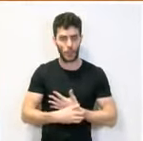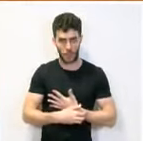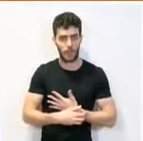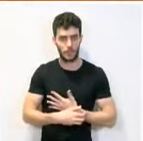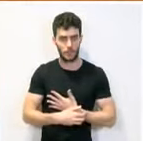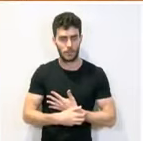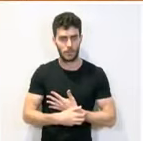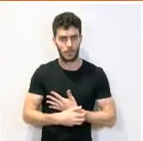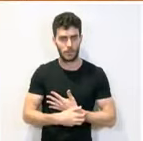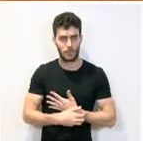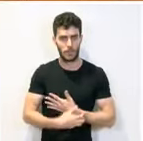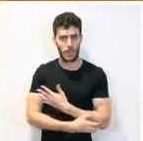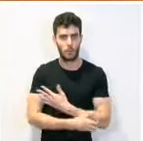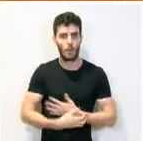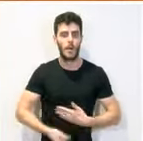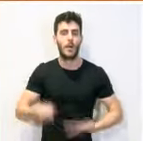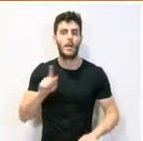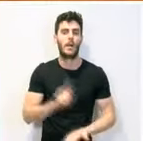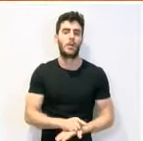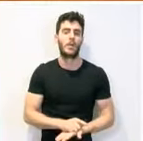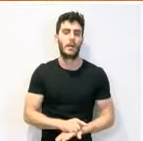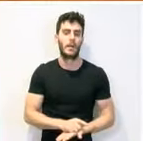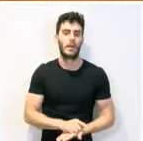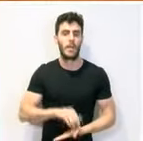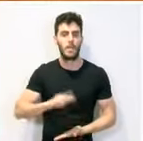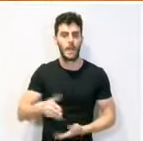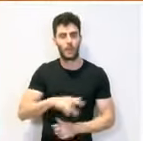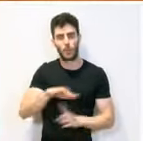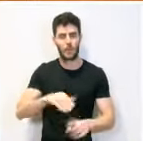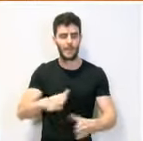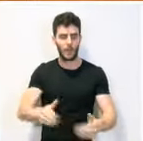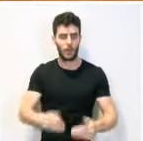tiene nuevamente ese daño